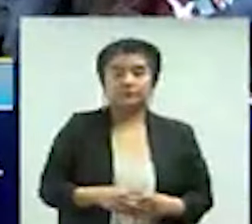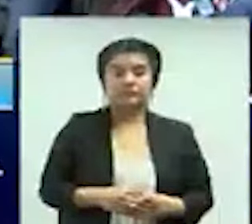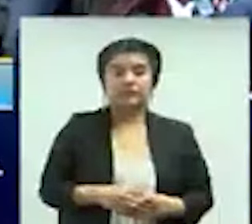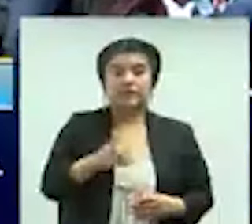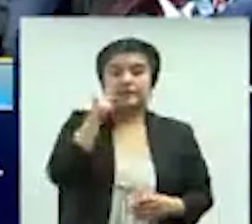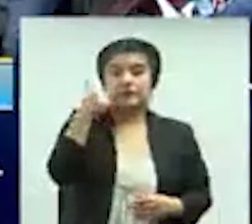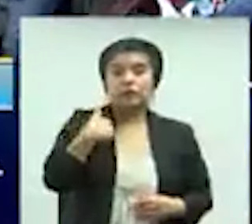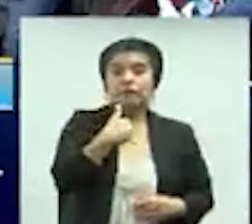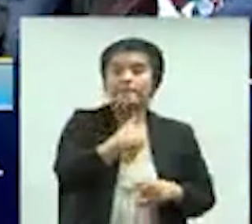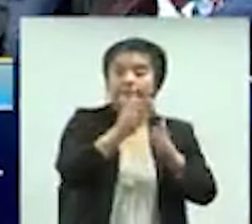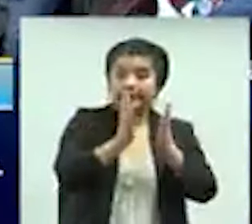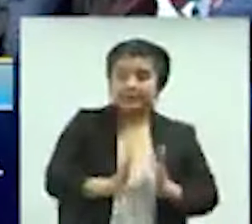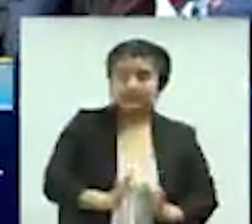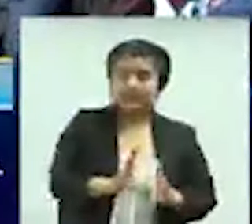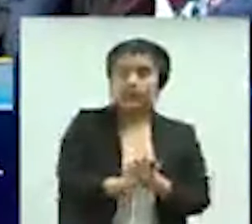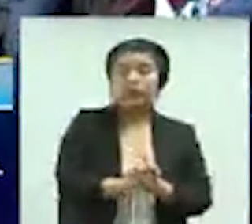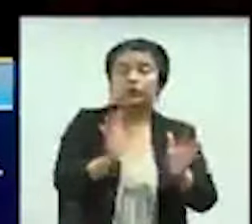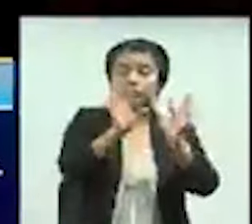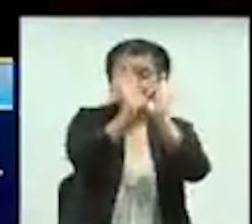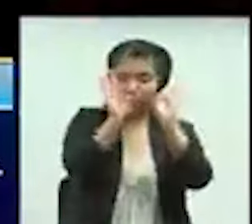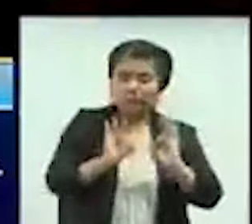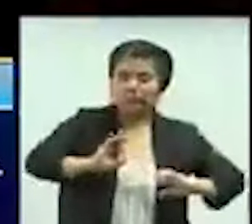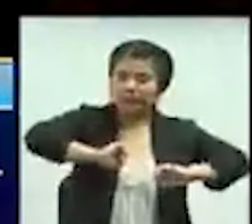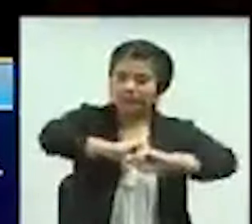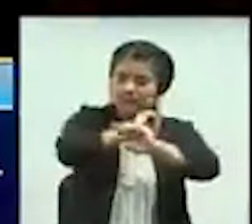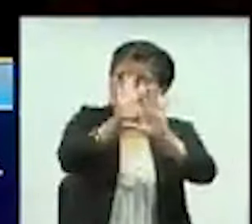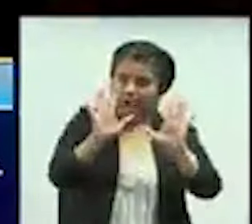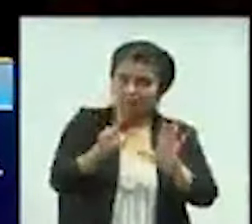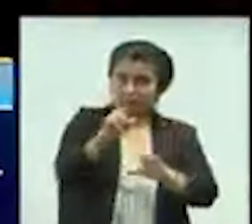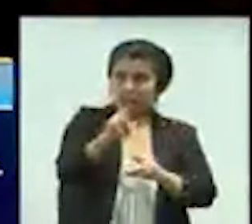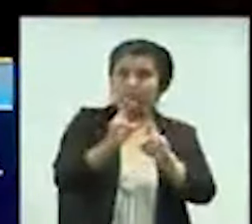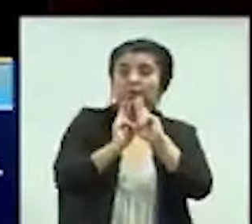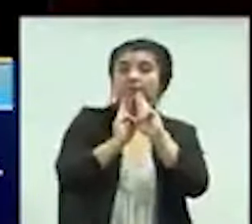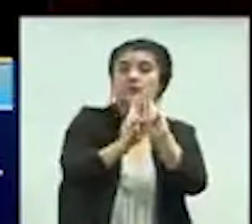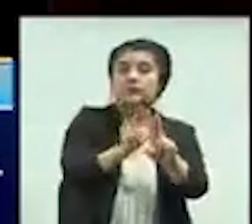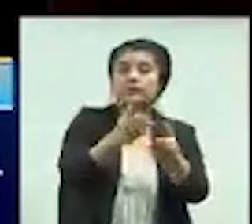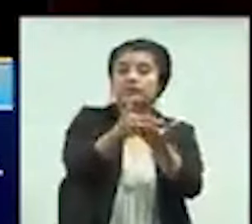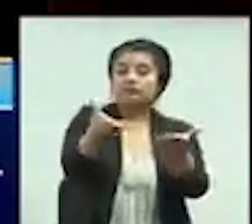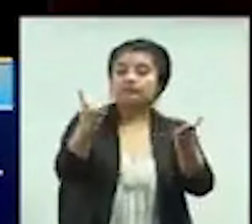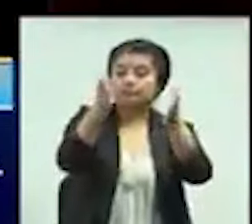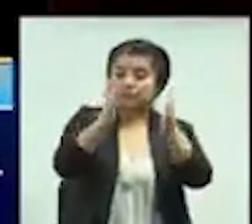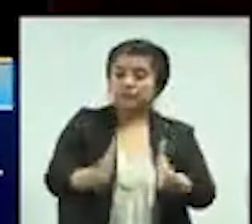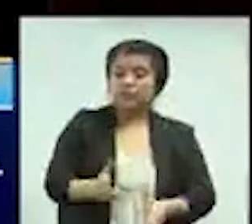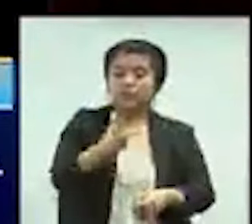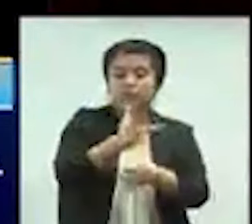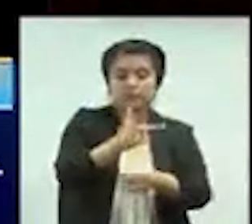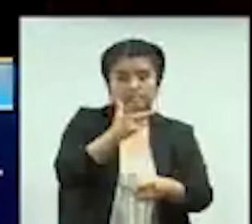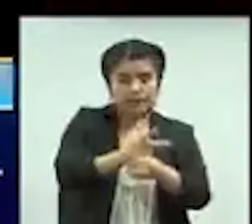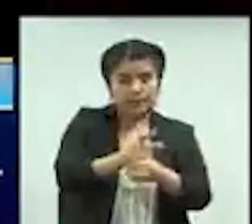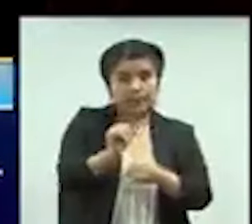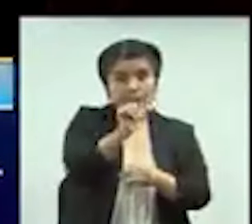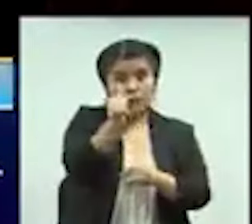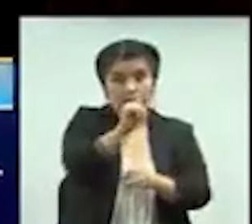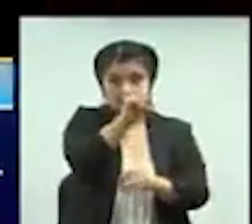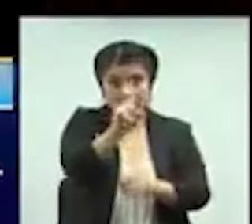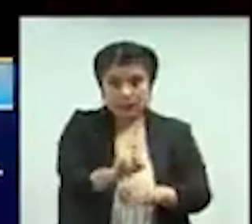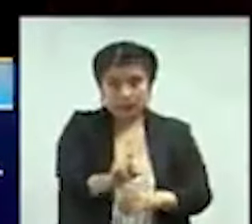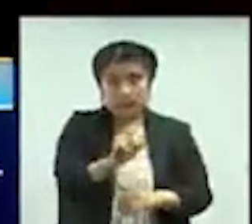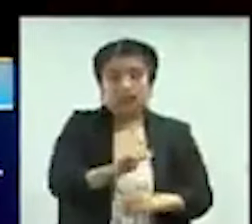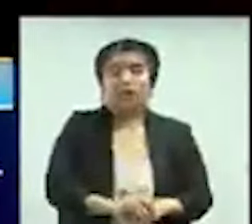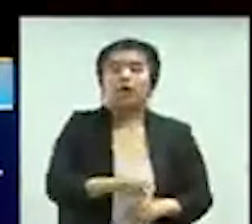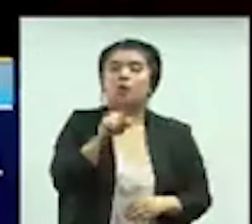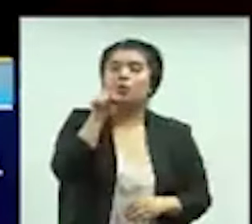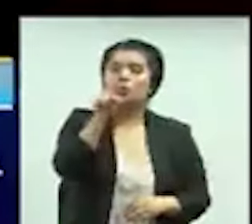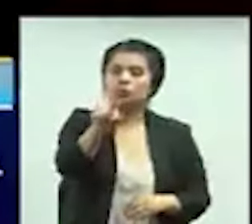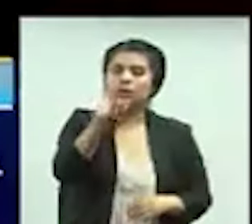Señor ministro, de manera muy clara, le puede responder al pueblo de Guatemala la siguiente pregunta. ¿Usted